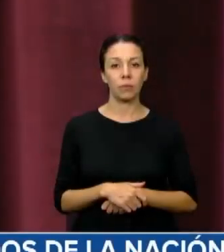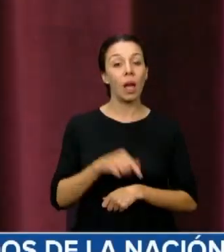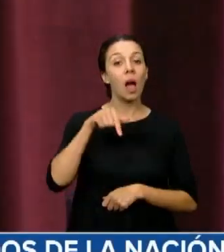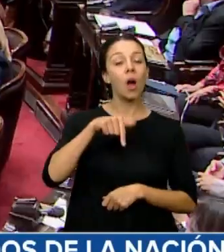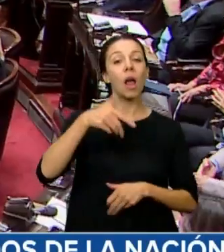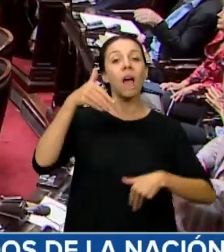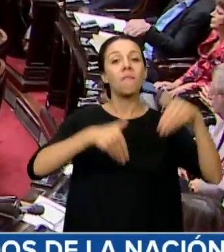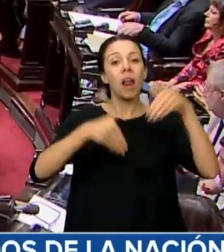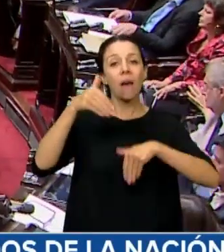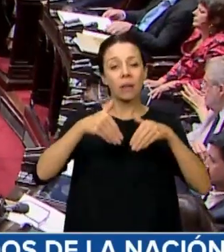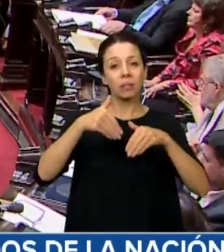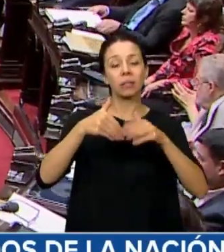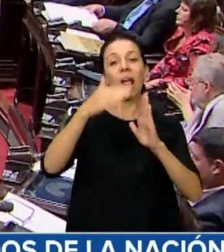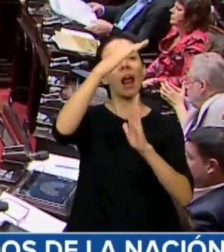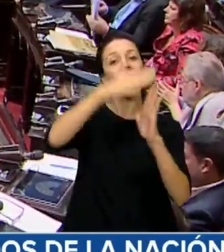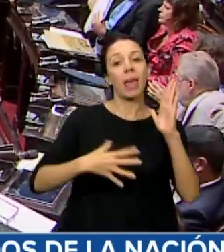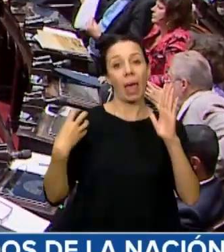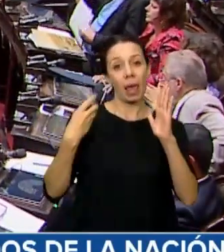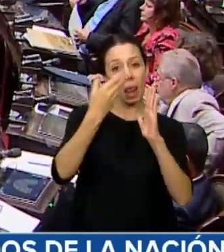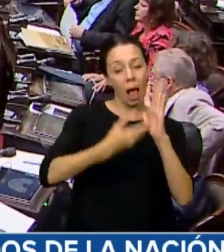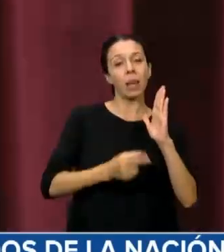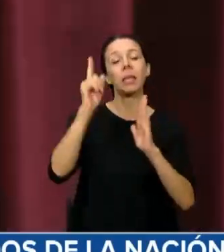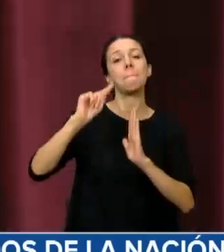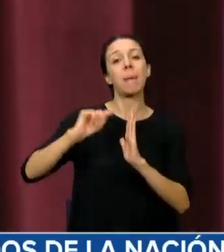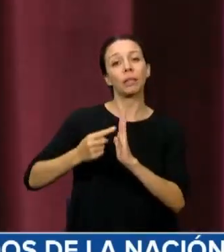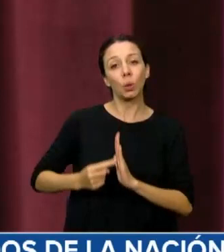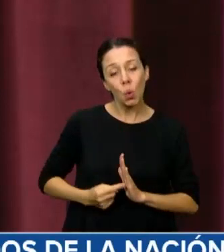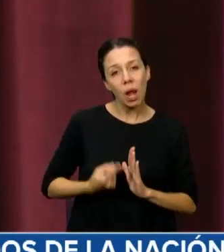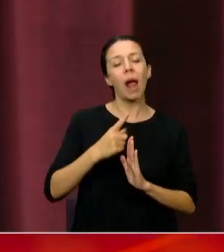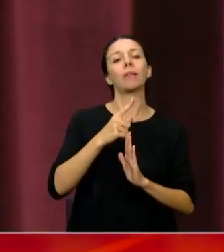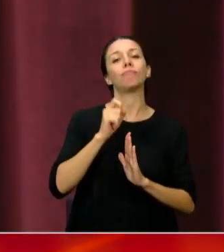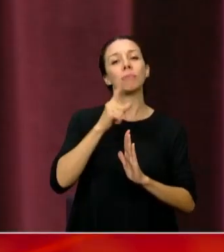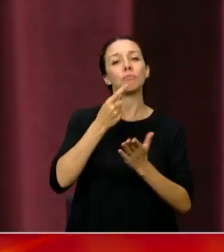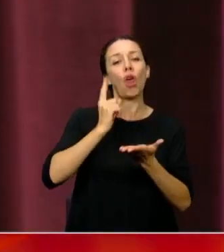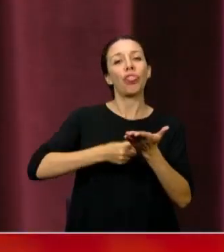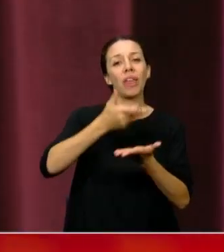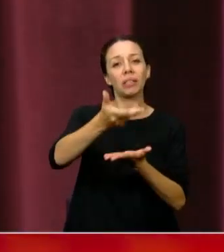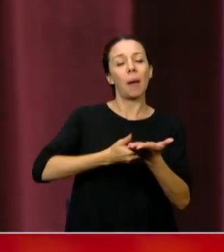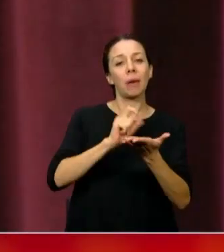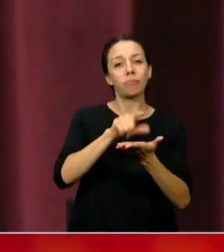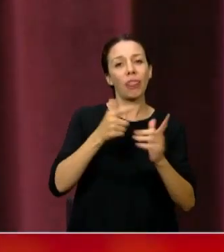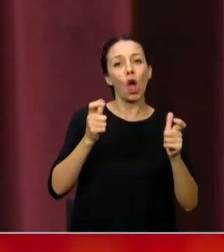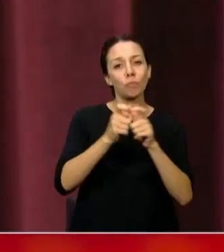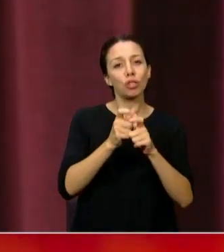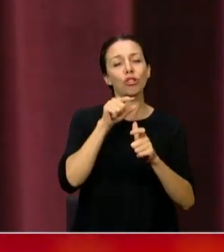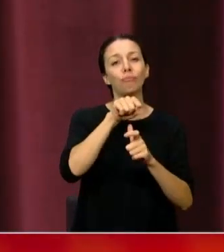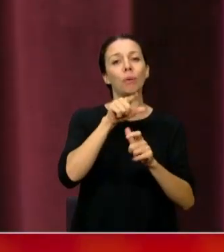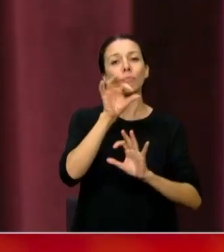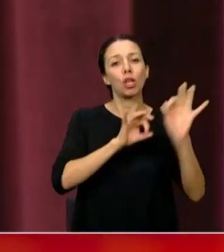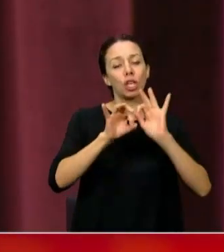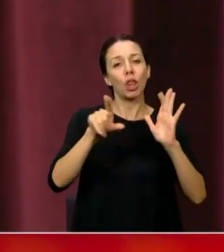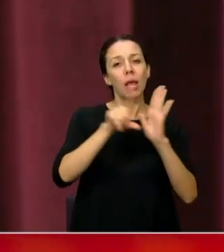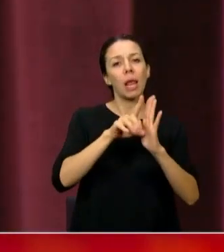se va a votar en general y en particular el dictamen de las comisiones recaído en el proyecto de ley sobre